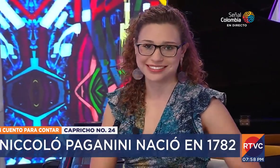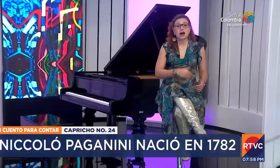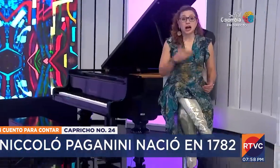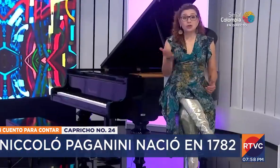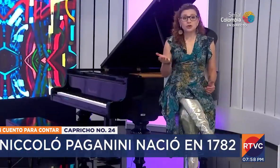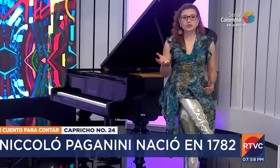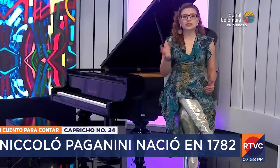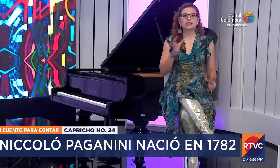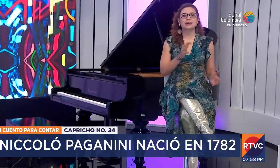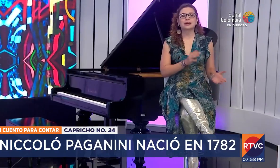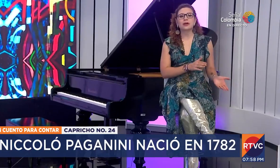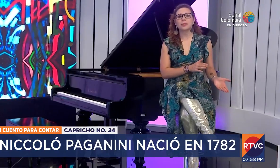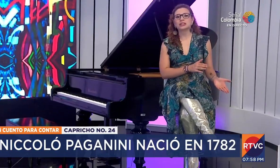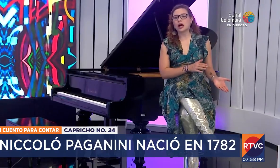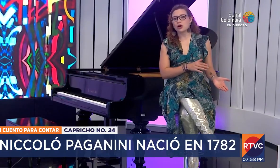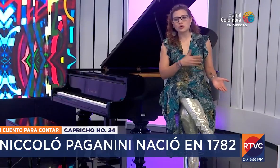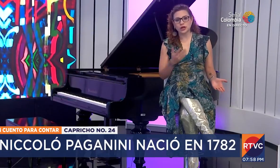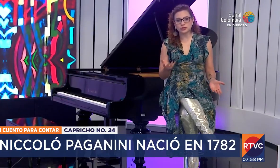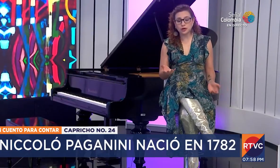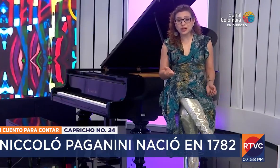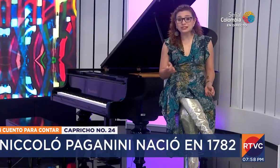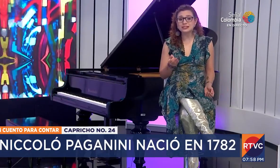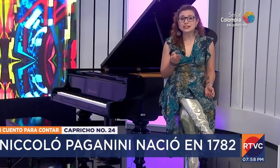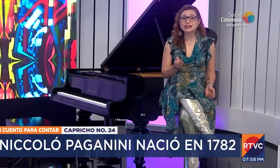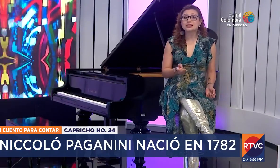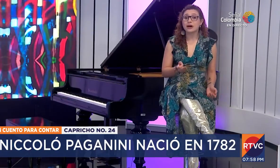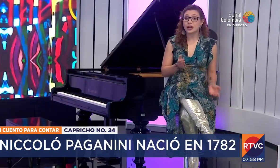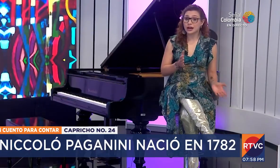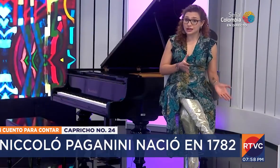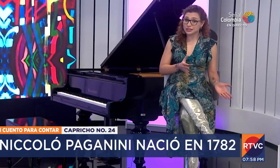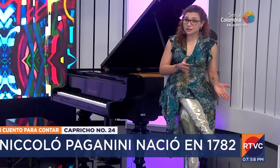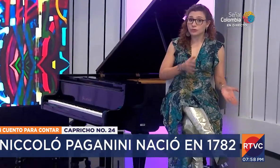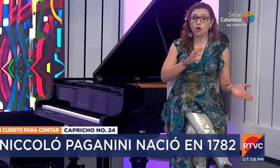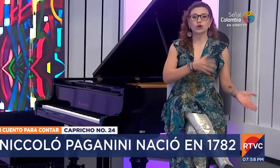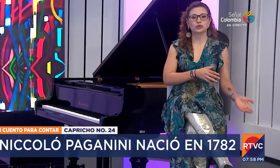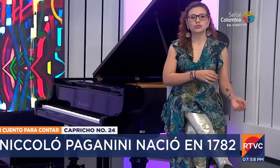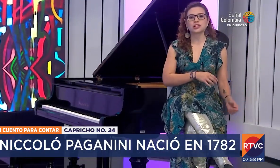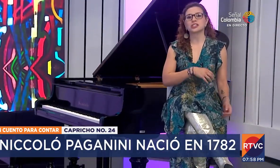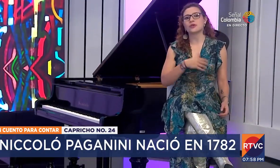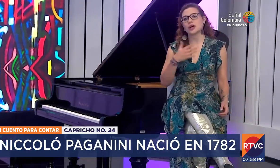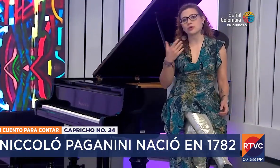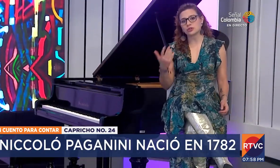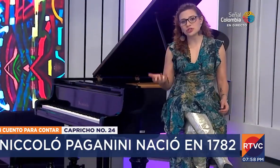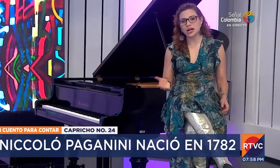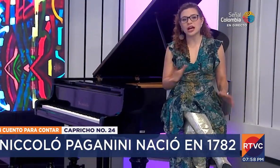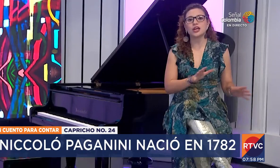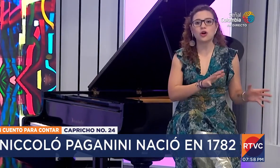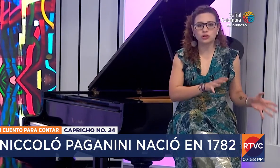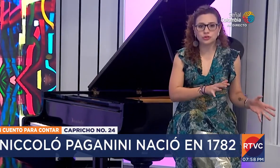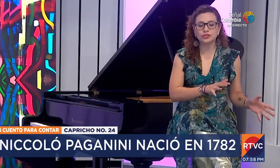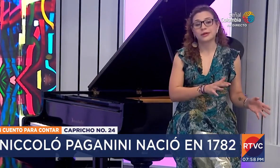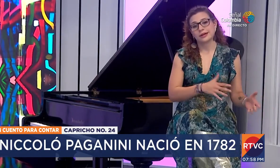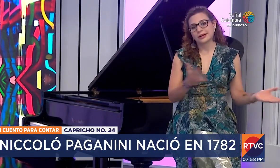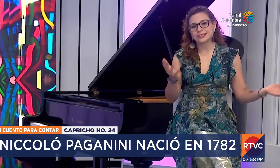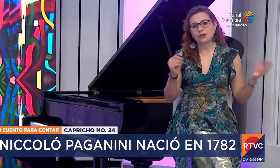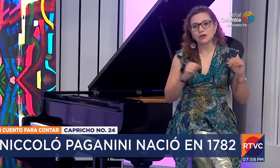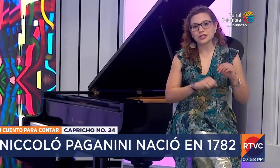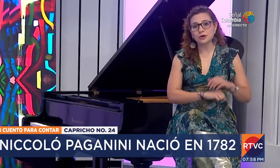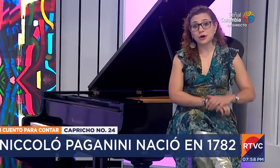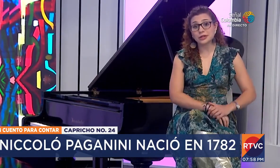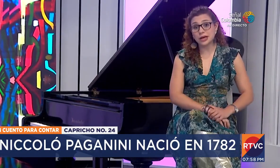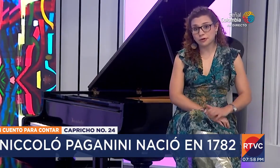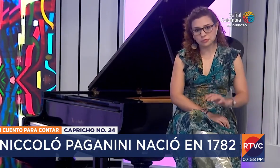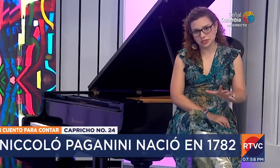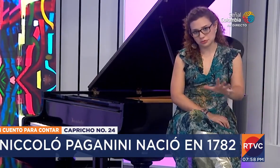estaba. Algunos decían que había matado a una de sus amantes y estaba en la cárcel. Otros que se había ido a Toscana y otros que se